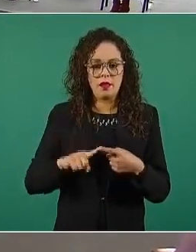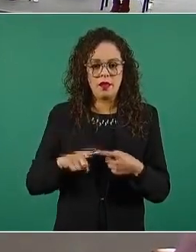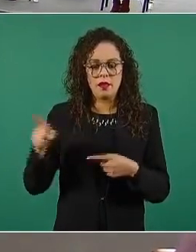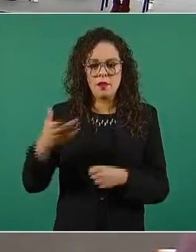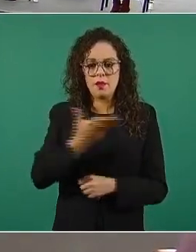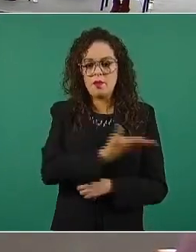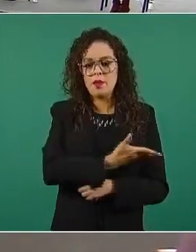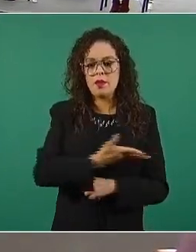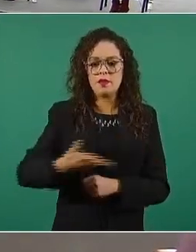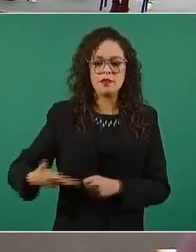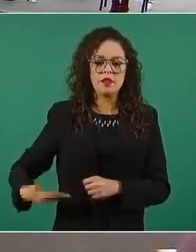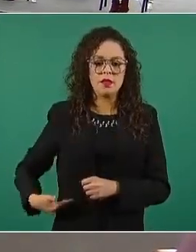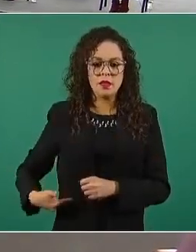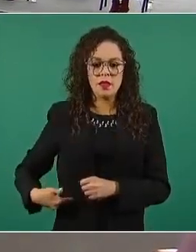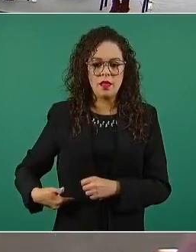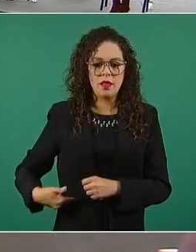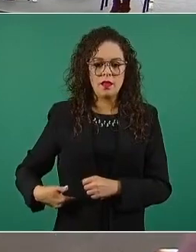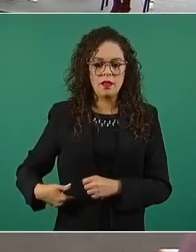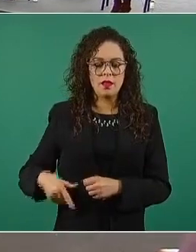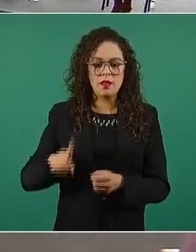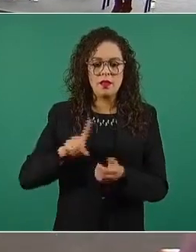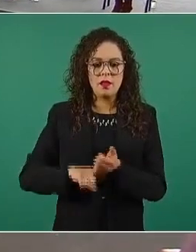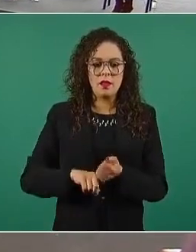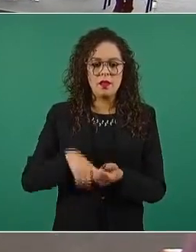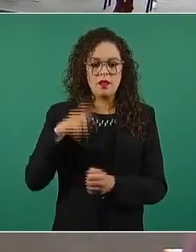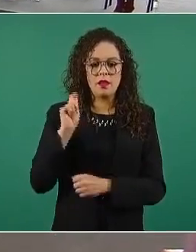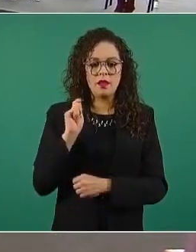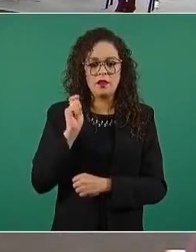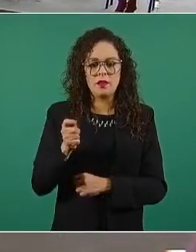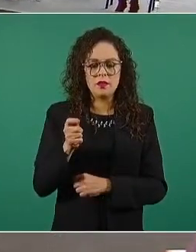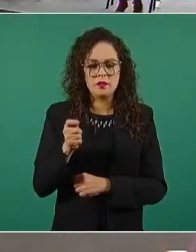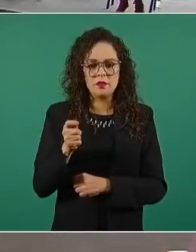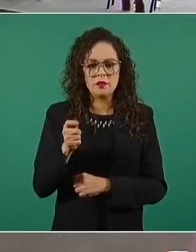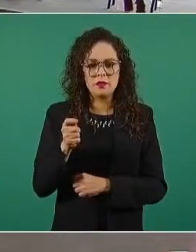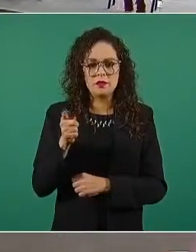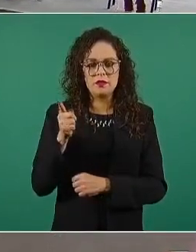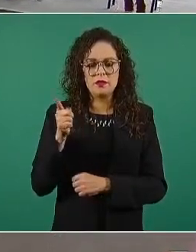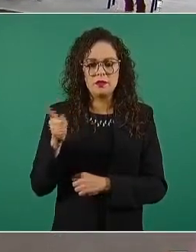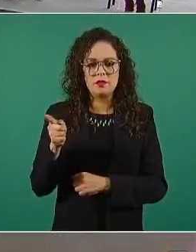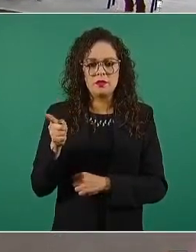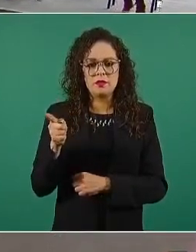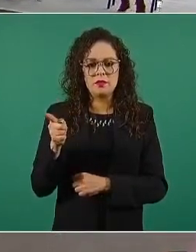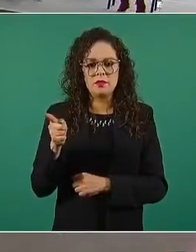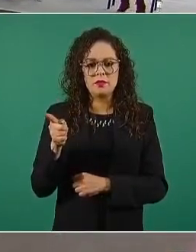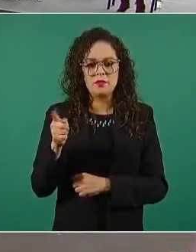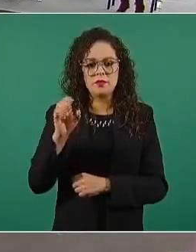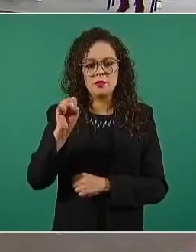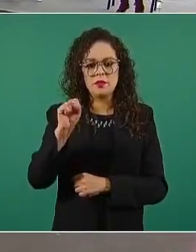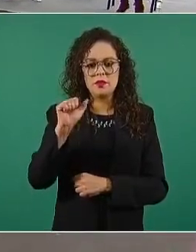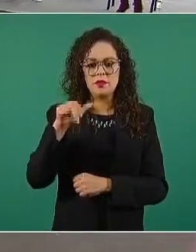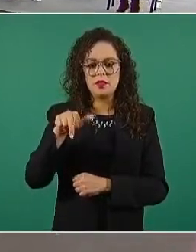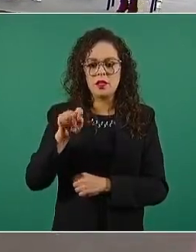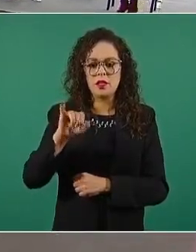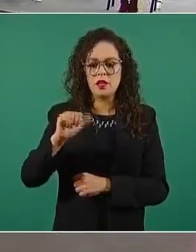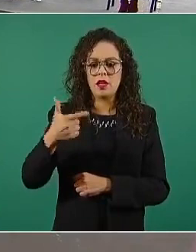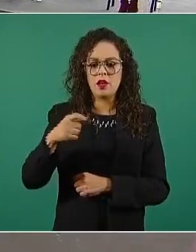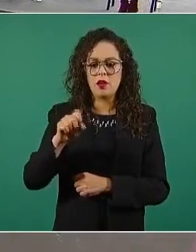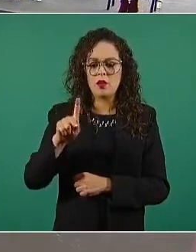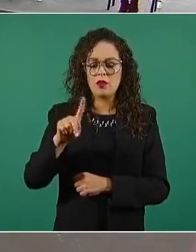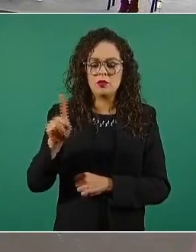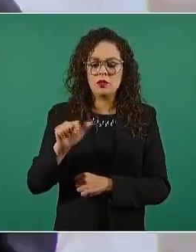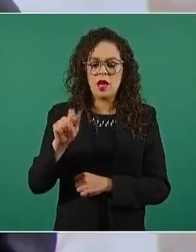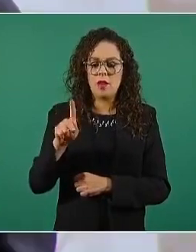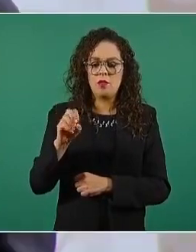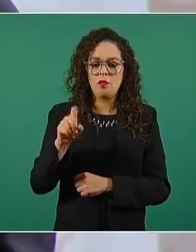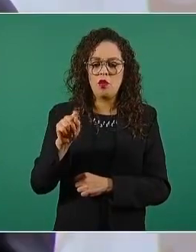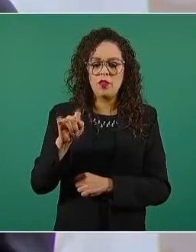presidenta del Comisariado Ejidal de Santiago Zapotitlán de